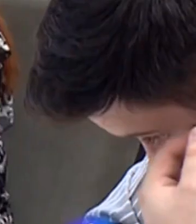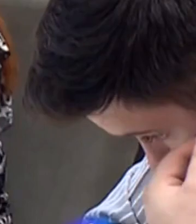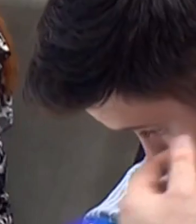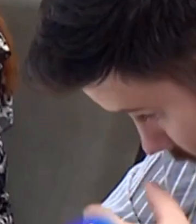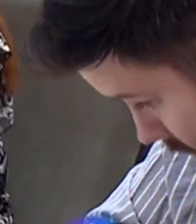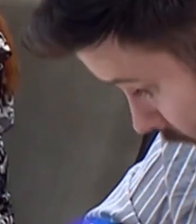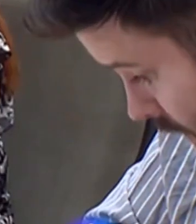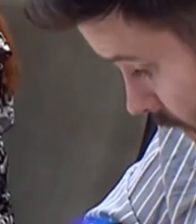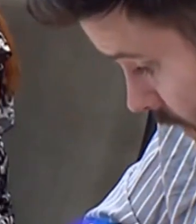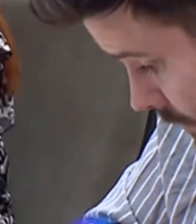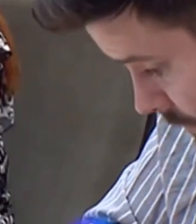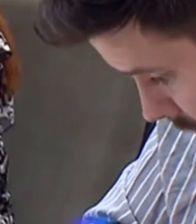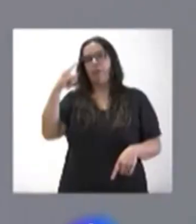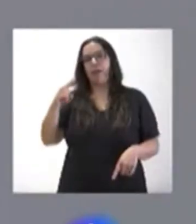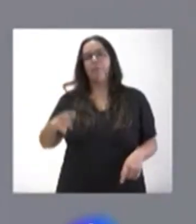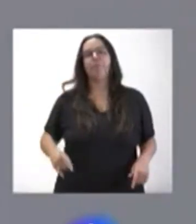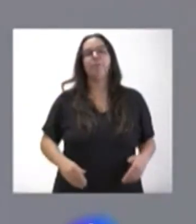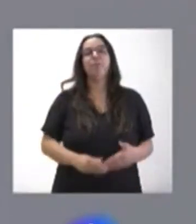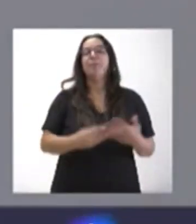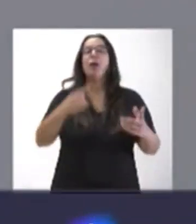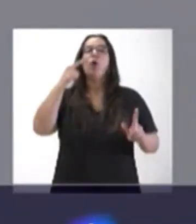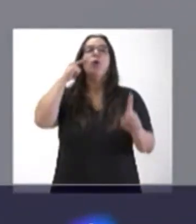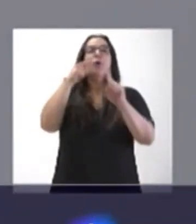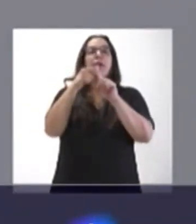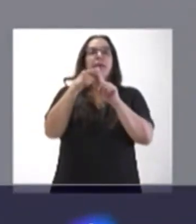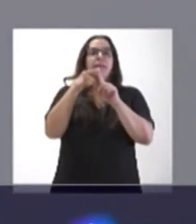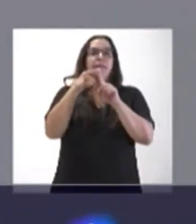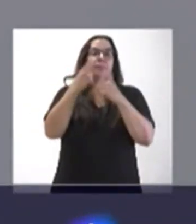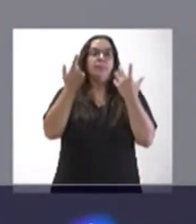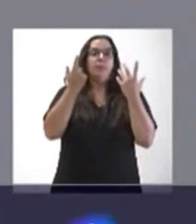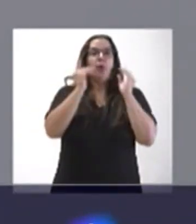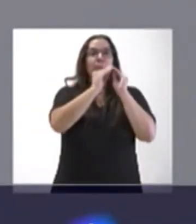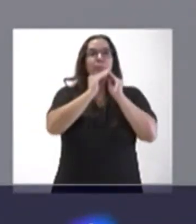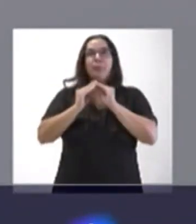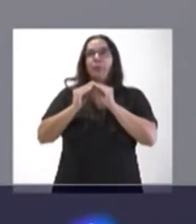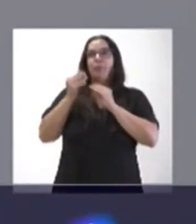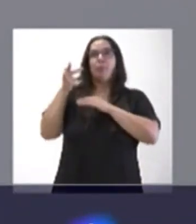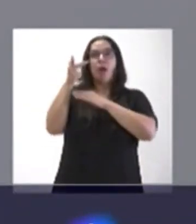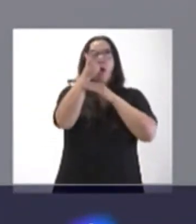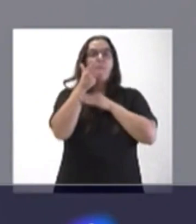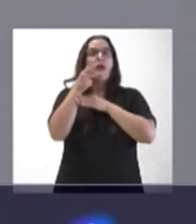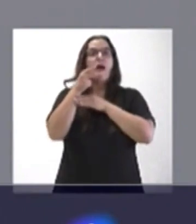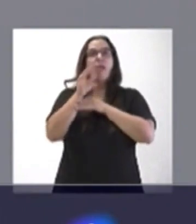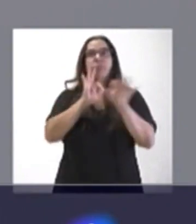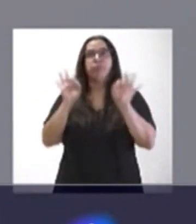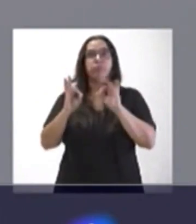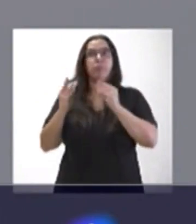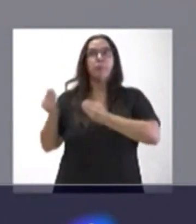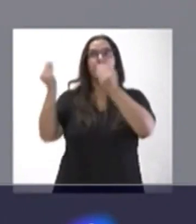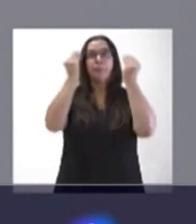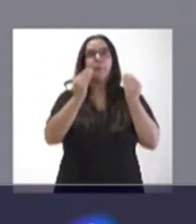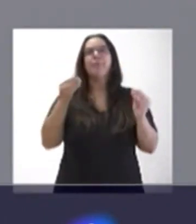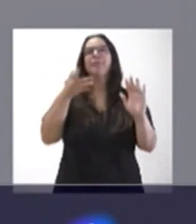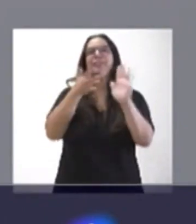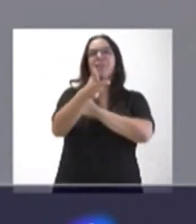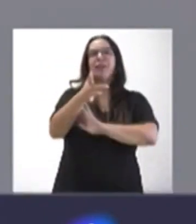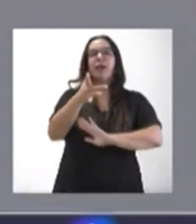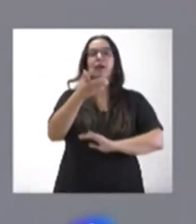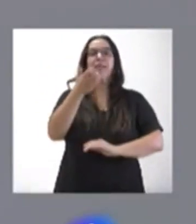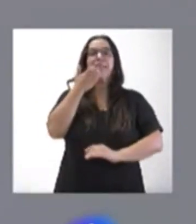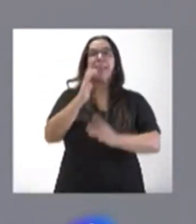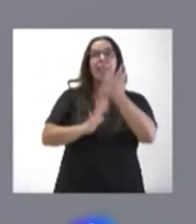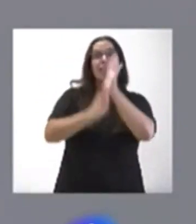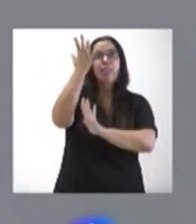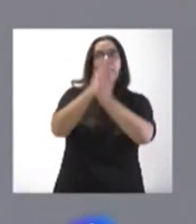protección de los espacios naturales. El objetivo de estas infraestructuras es la detección y seguimiento de los